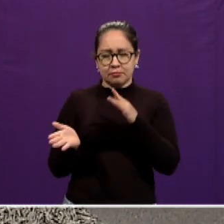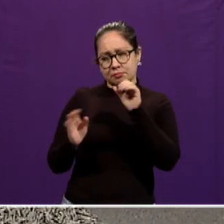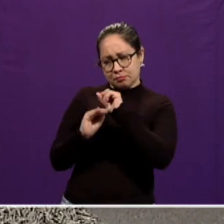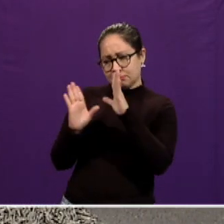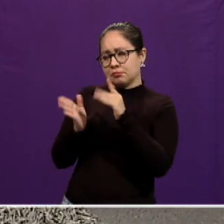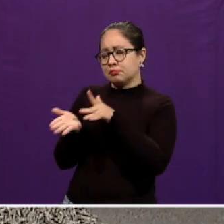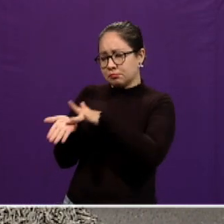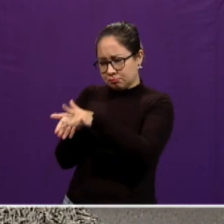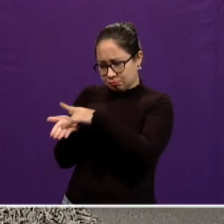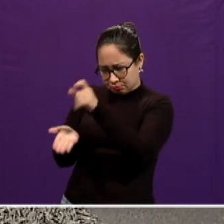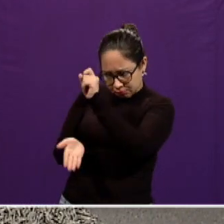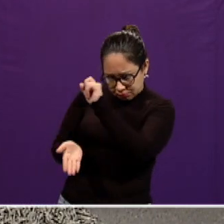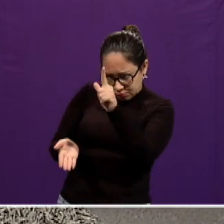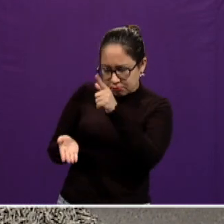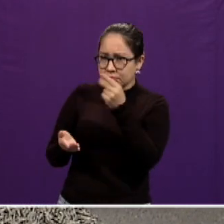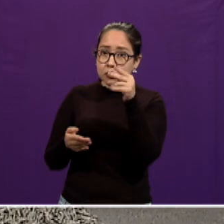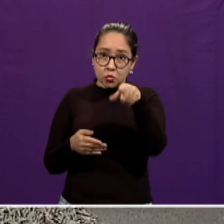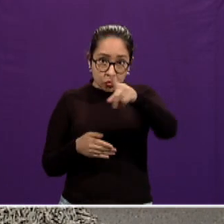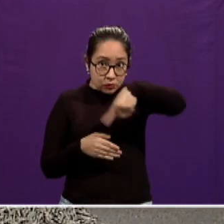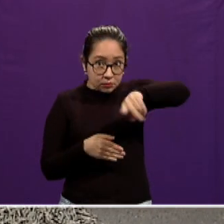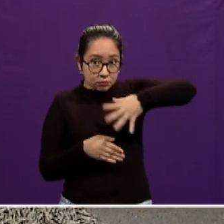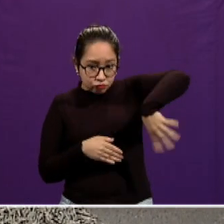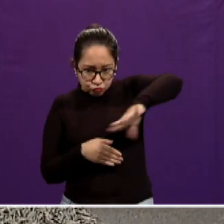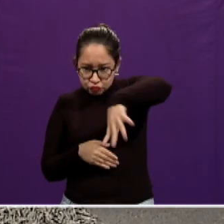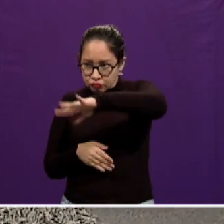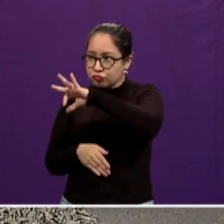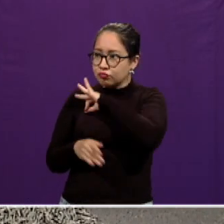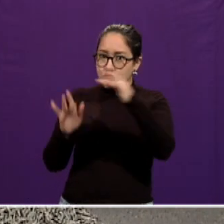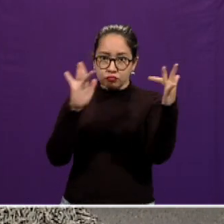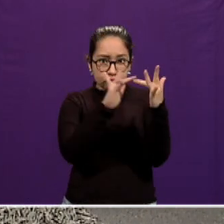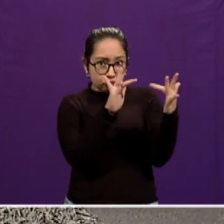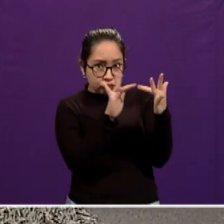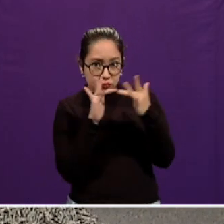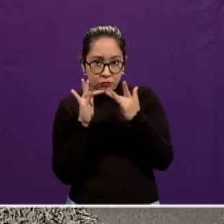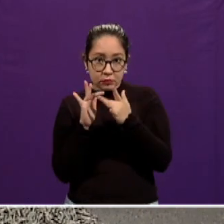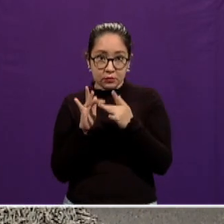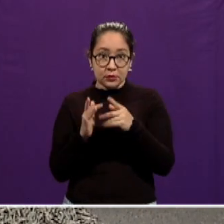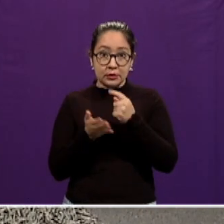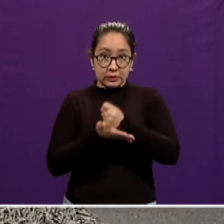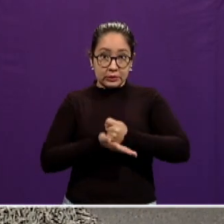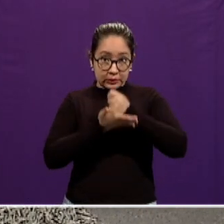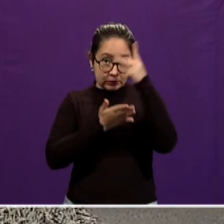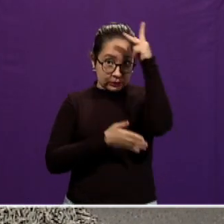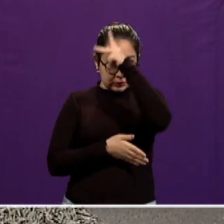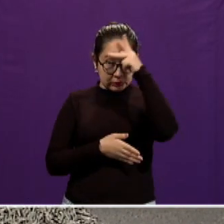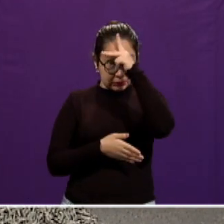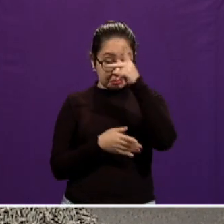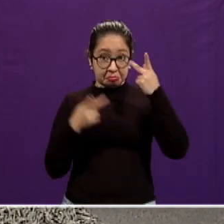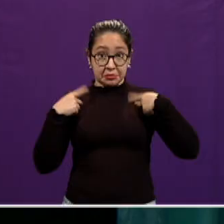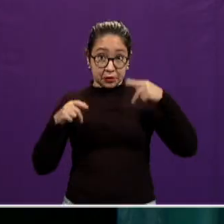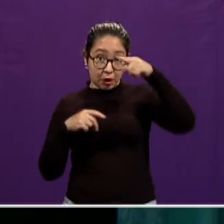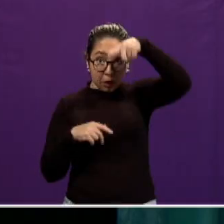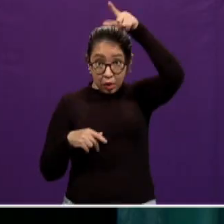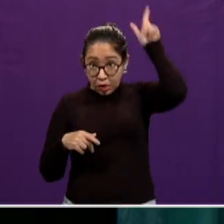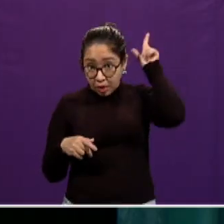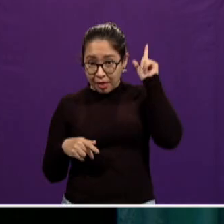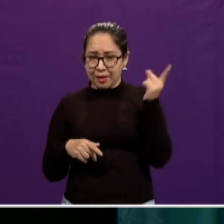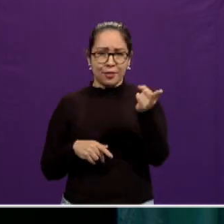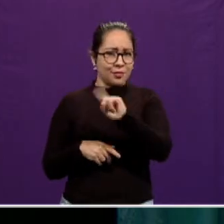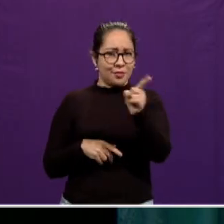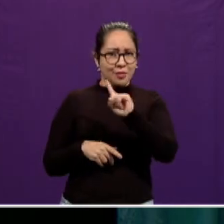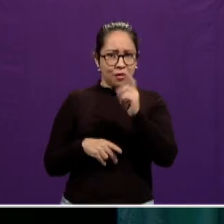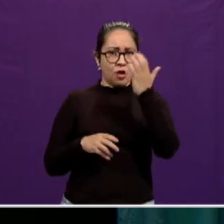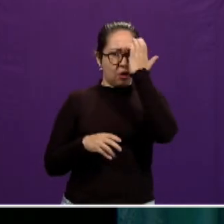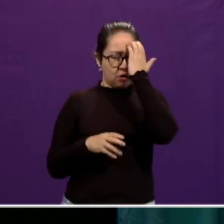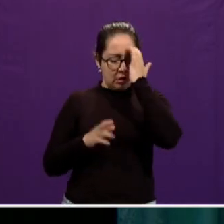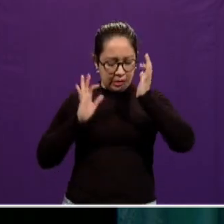apoyo profesional. Uh-huh. Siempre ayuda muchísimo. La psicoterapia no es para locos. La psicoterapia es para conocerme mejor,